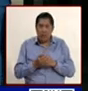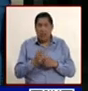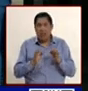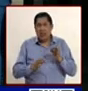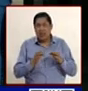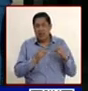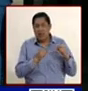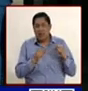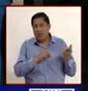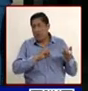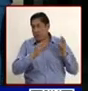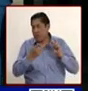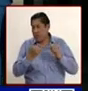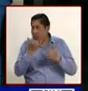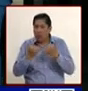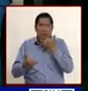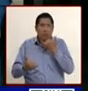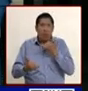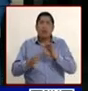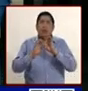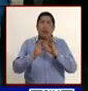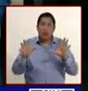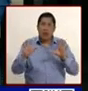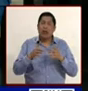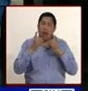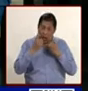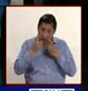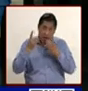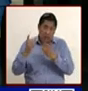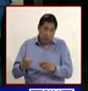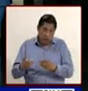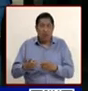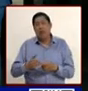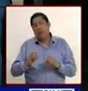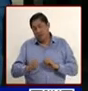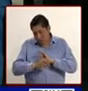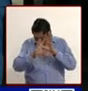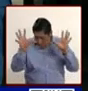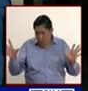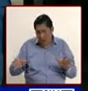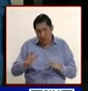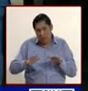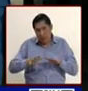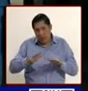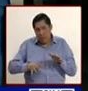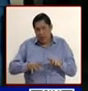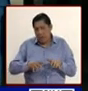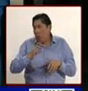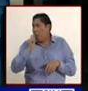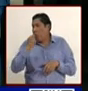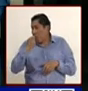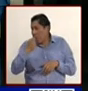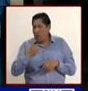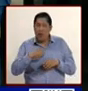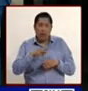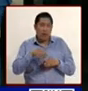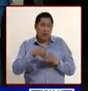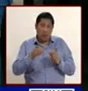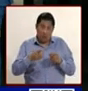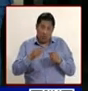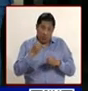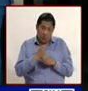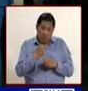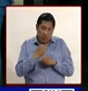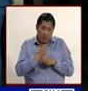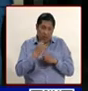ser un delito. Pero que todavía nada ha sido denunciado. Claro, y que podría ser un secreto a voces, dicen, incluso la misma gente